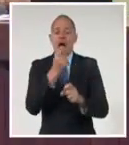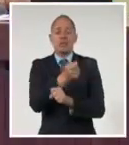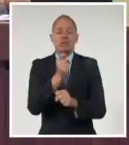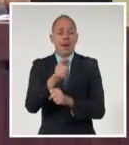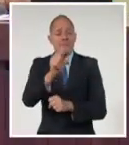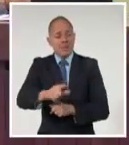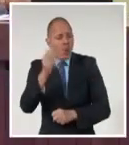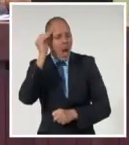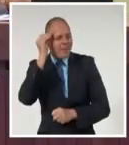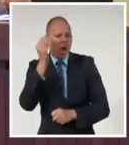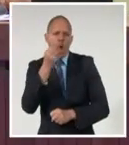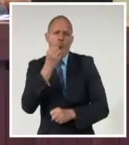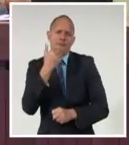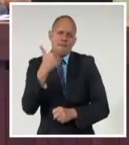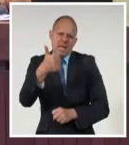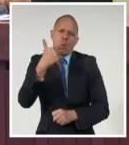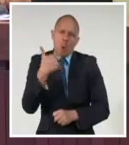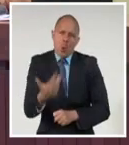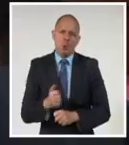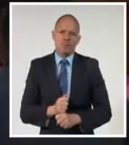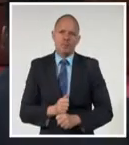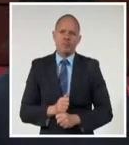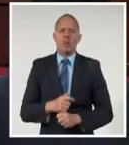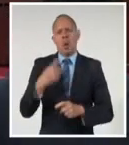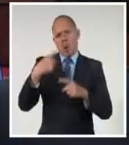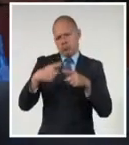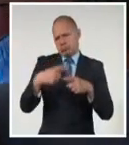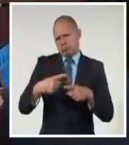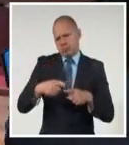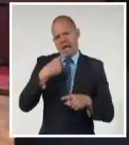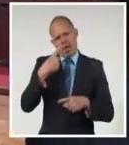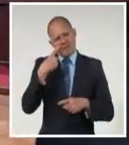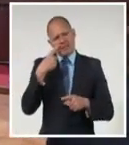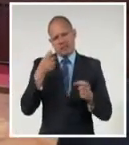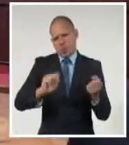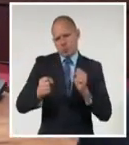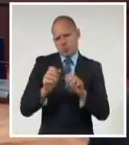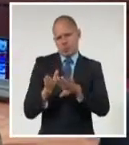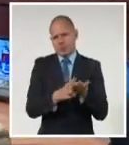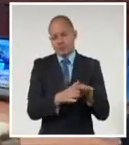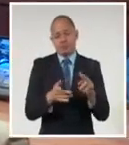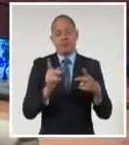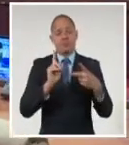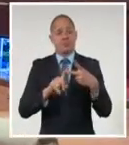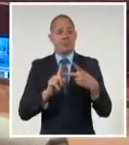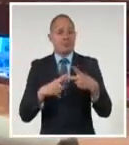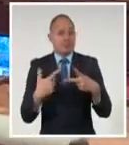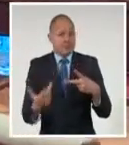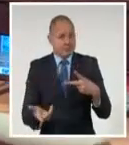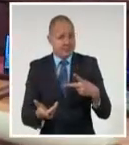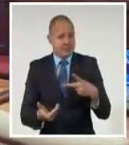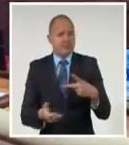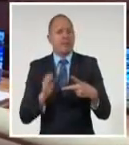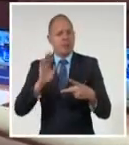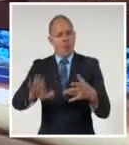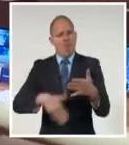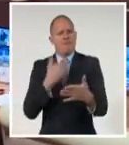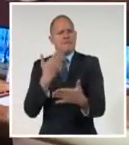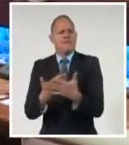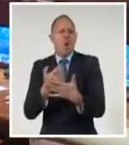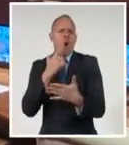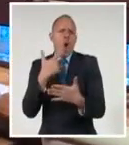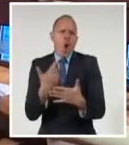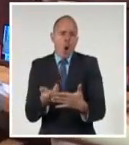comunicación social en este tópico. Y los mecanismos de evaluación y control. Asimismo, se analizó el proyecto de ley de